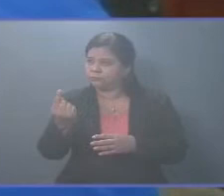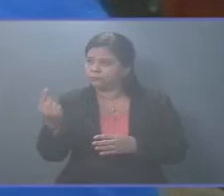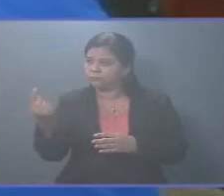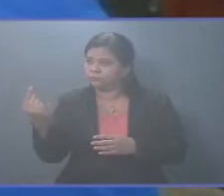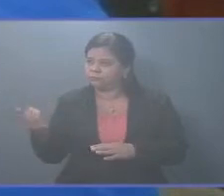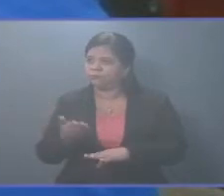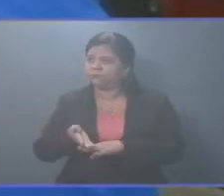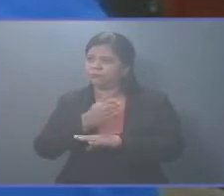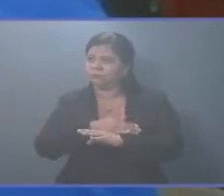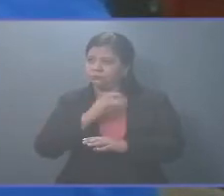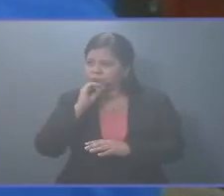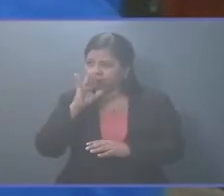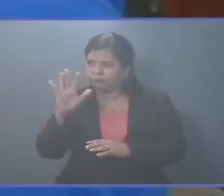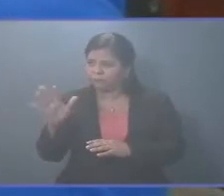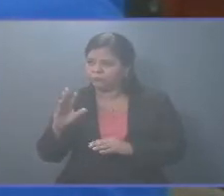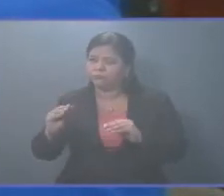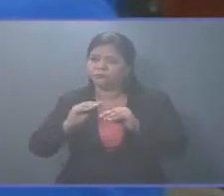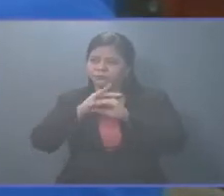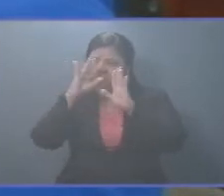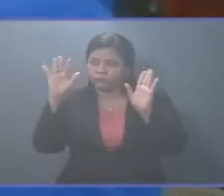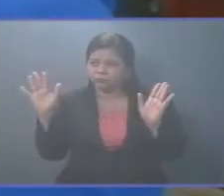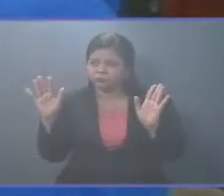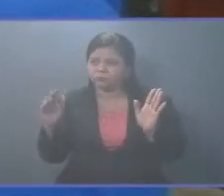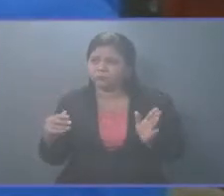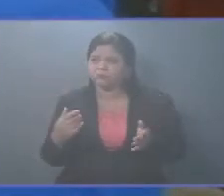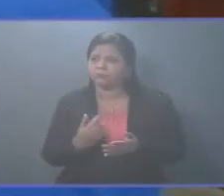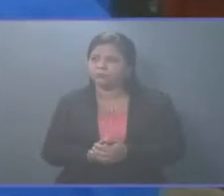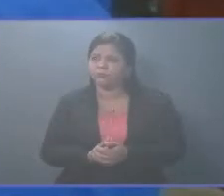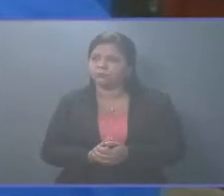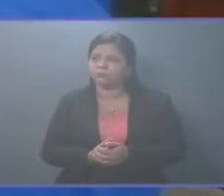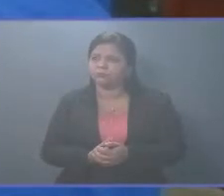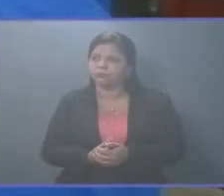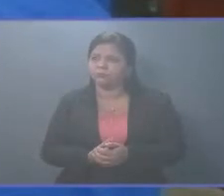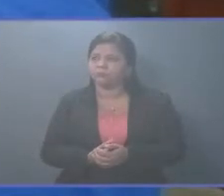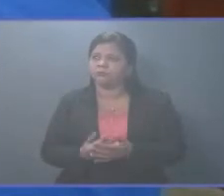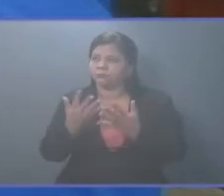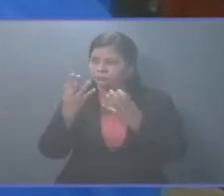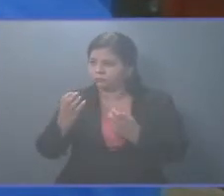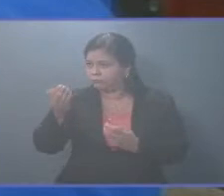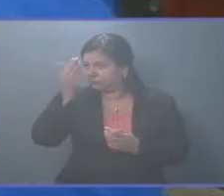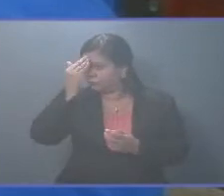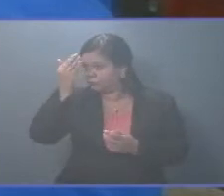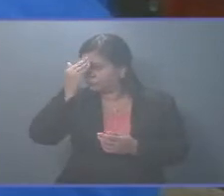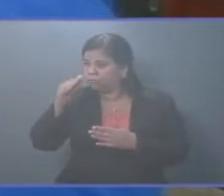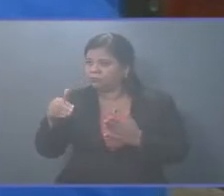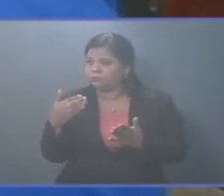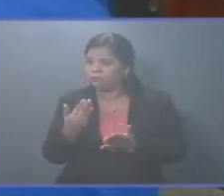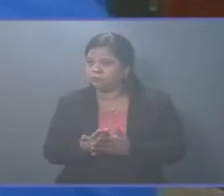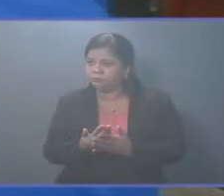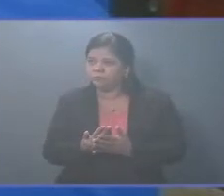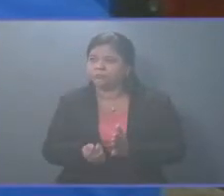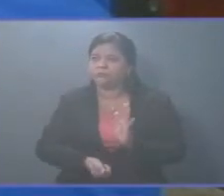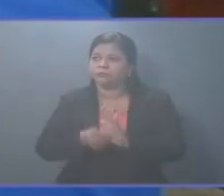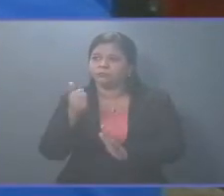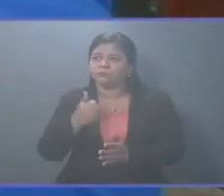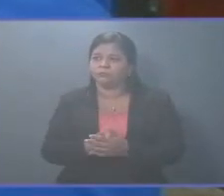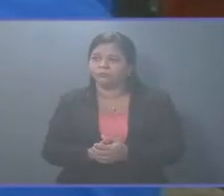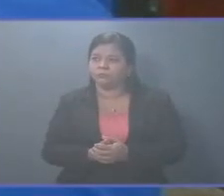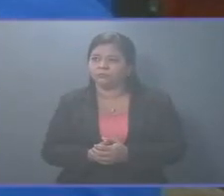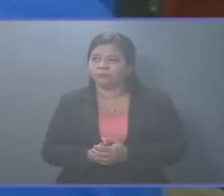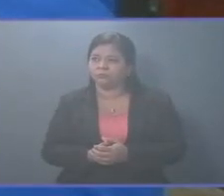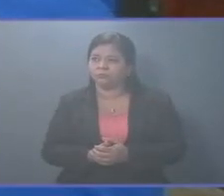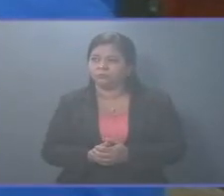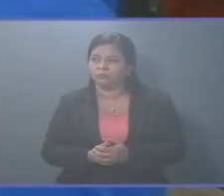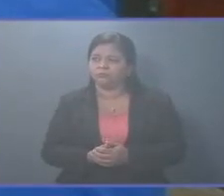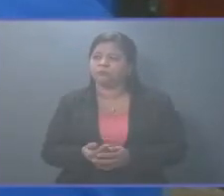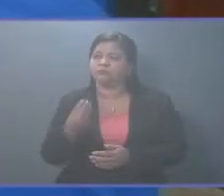estado diciendo, bueno, conocemos, y lo digo acá, a una doctora, ¿vea?, que es